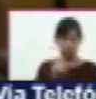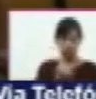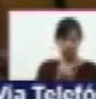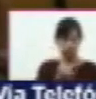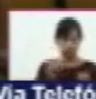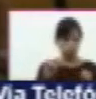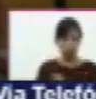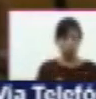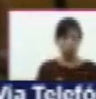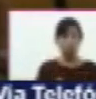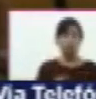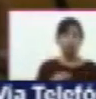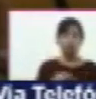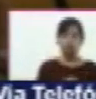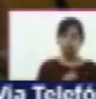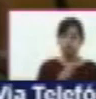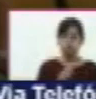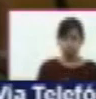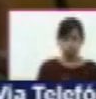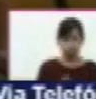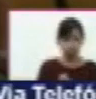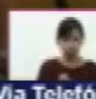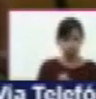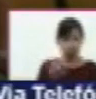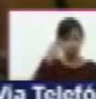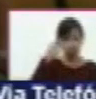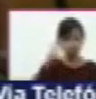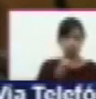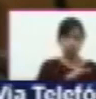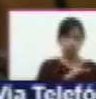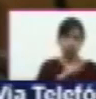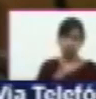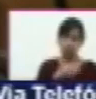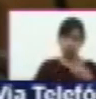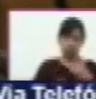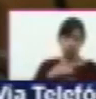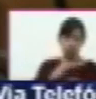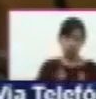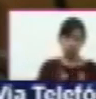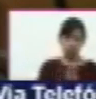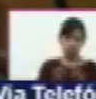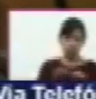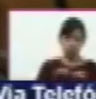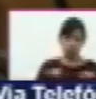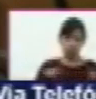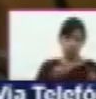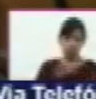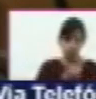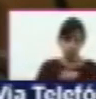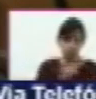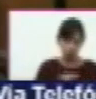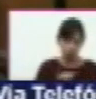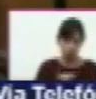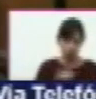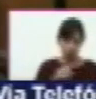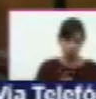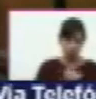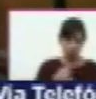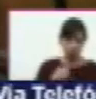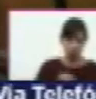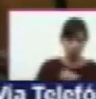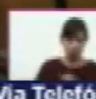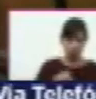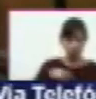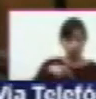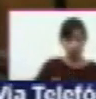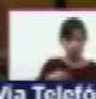periódicamente. Es falso que se haya ocultado la información. De hecho, esta información fue entregada